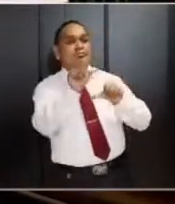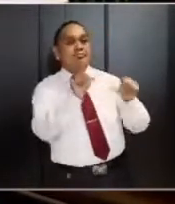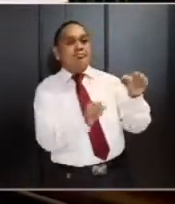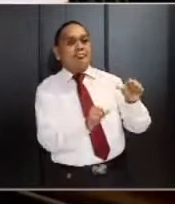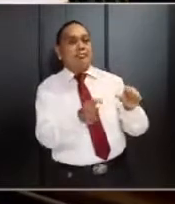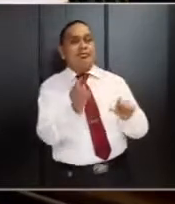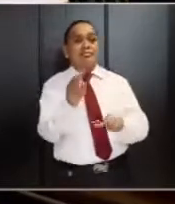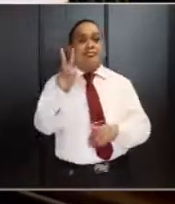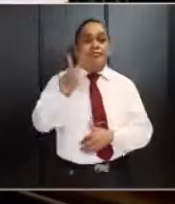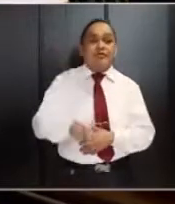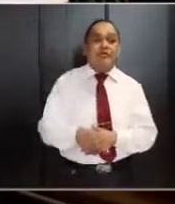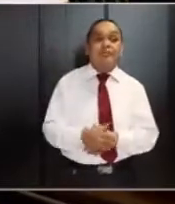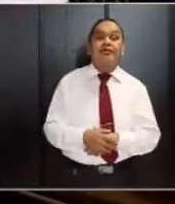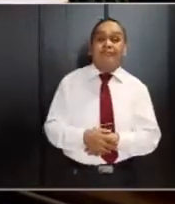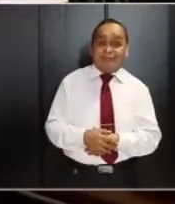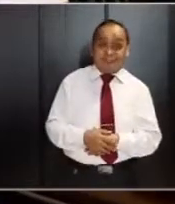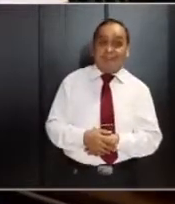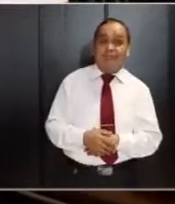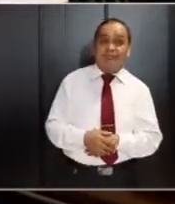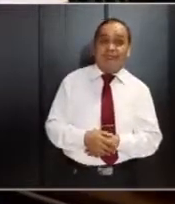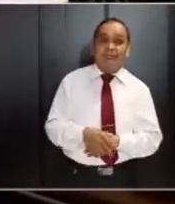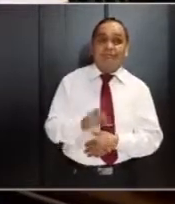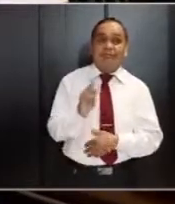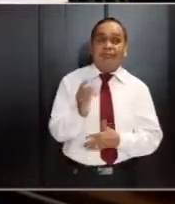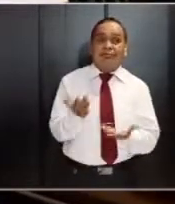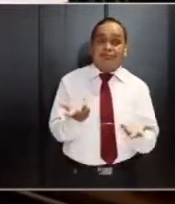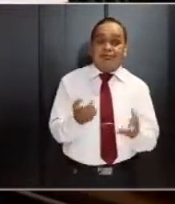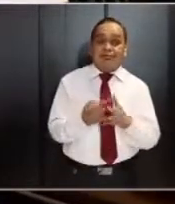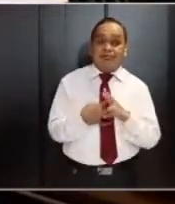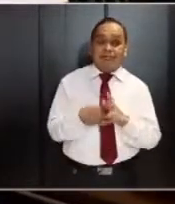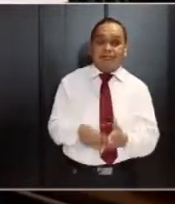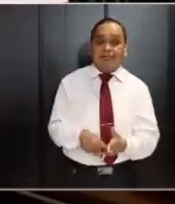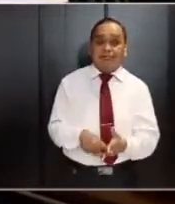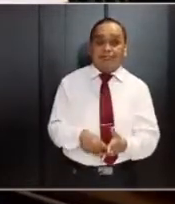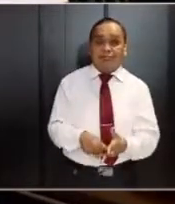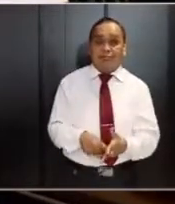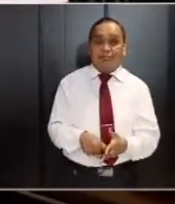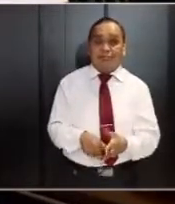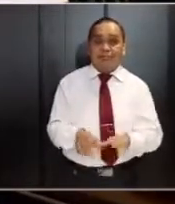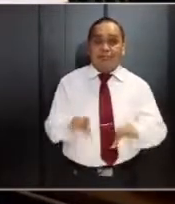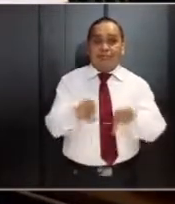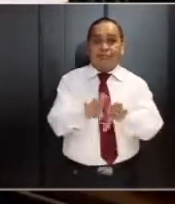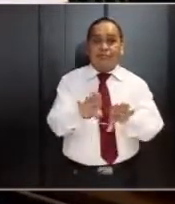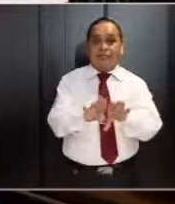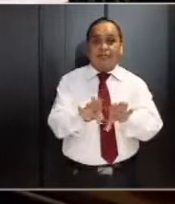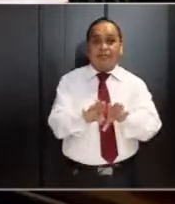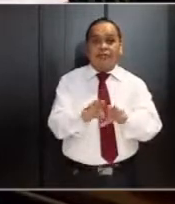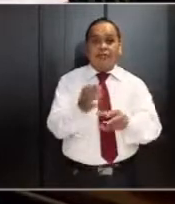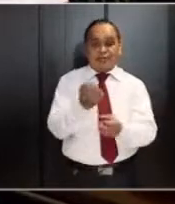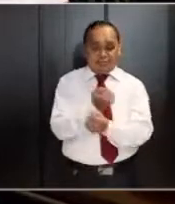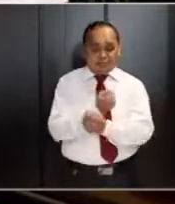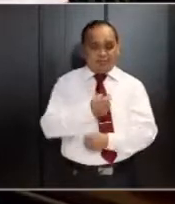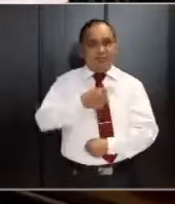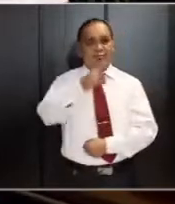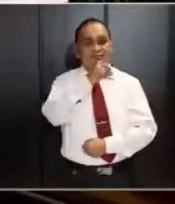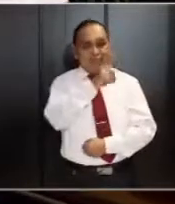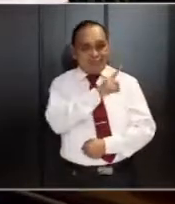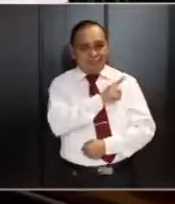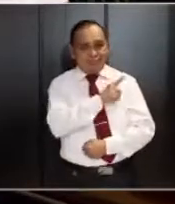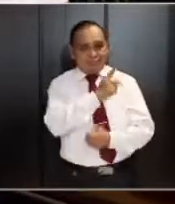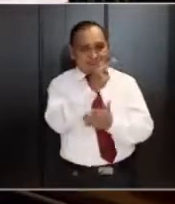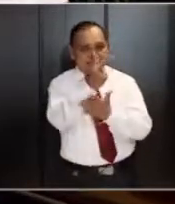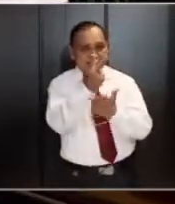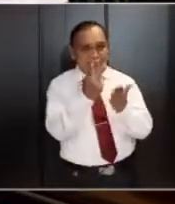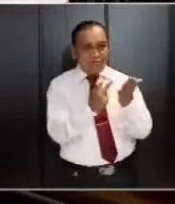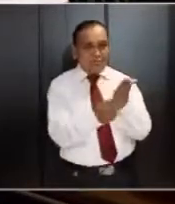seguramente Campeche este año también inicia. Y claro, el seguro va a ser sobre el sistema de salud de Campeche. Pero vamos